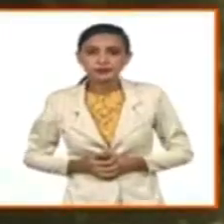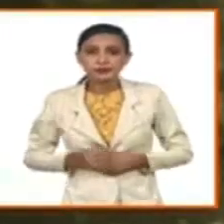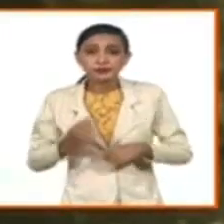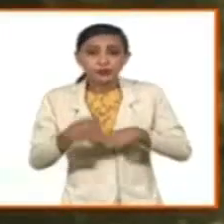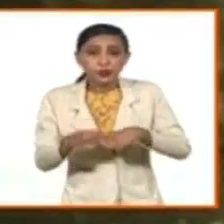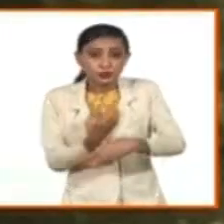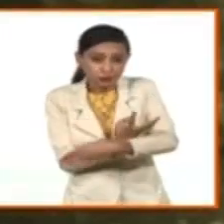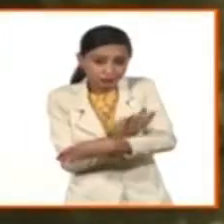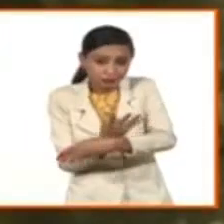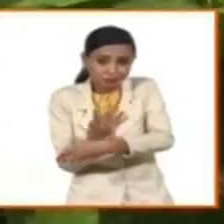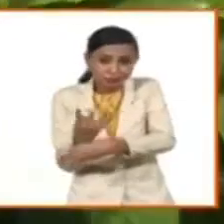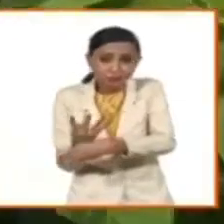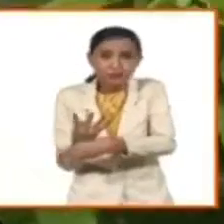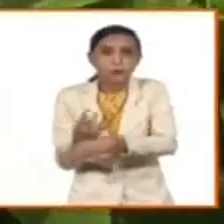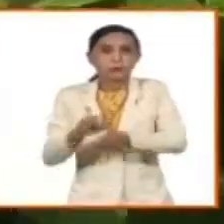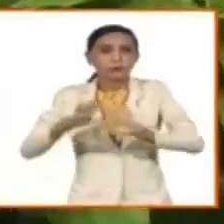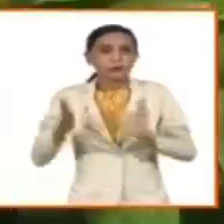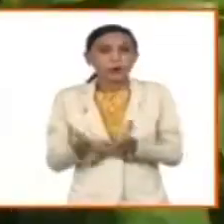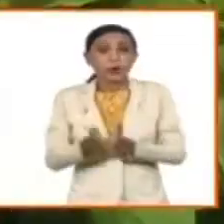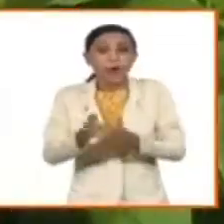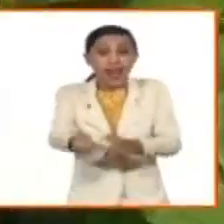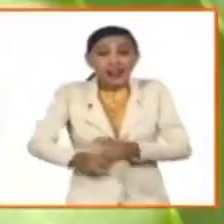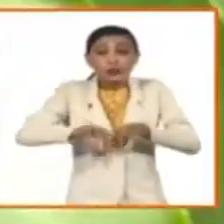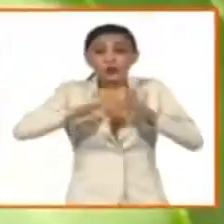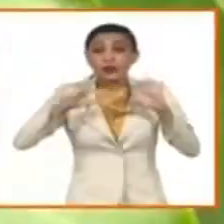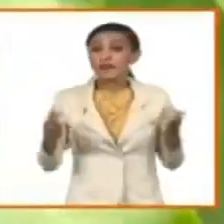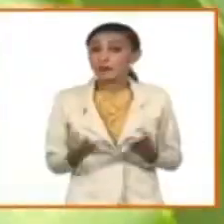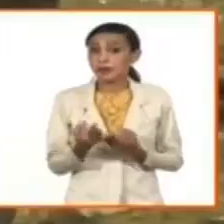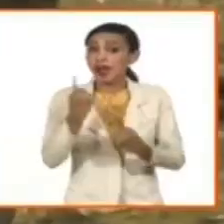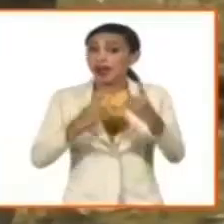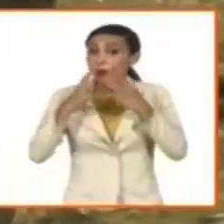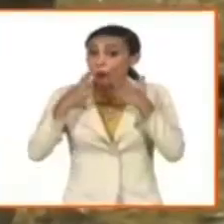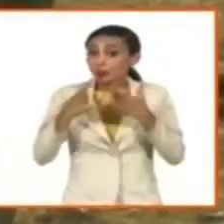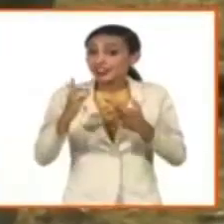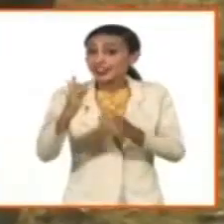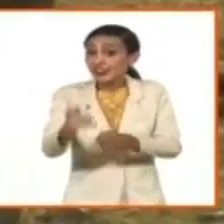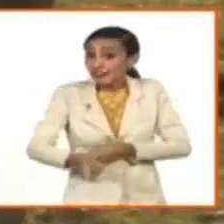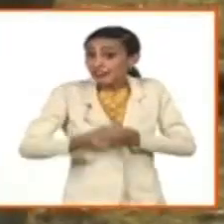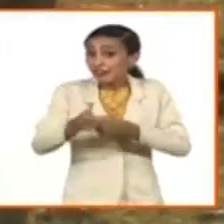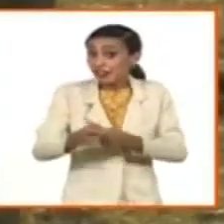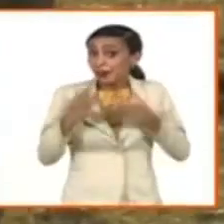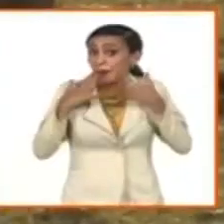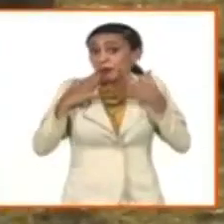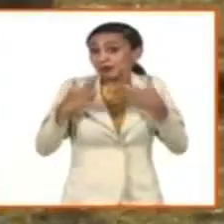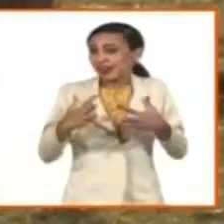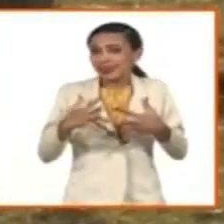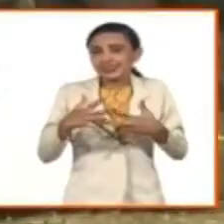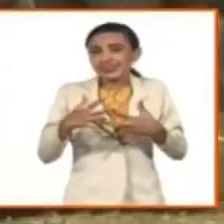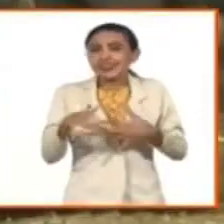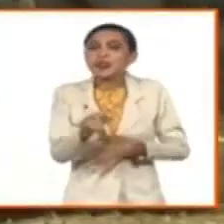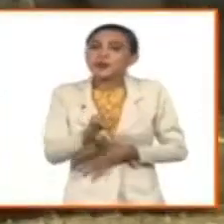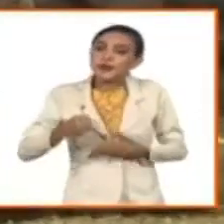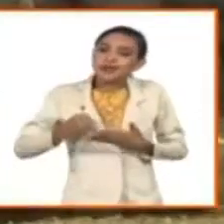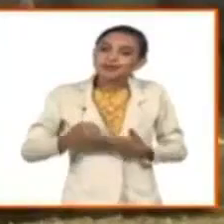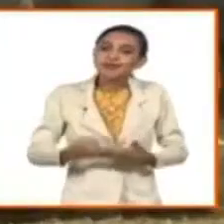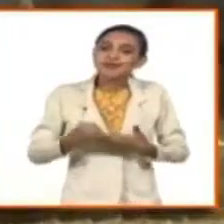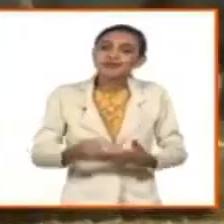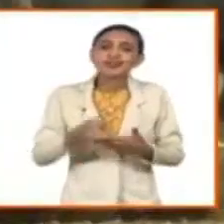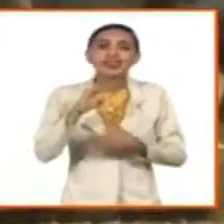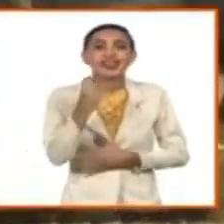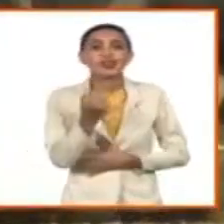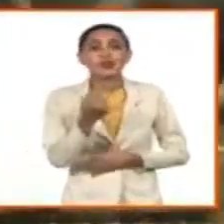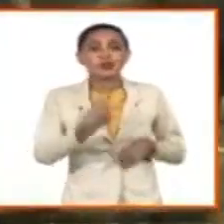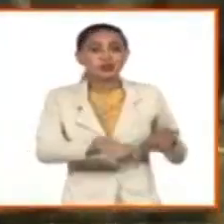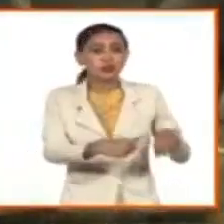organización la agricultura familiar es un sello definitivo en esta finca de referencia la cual beneficia también la economía de otros